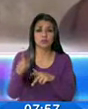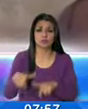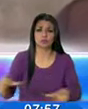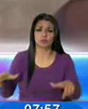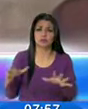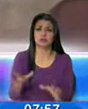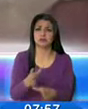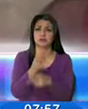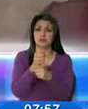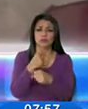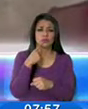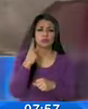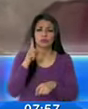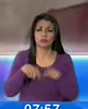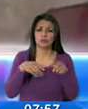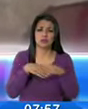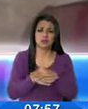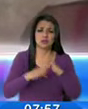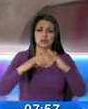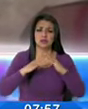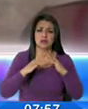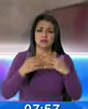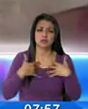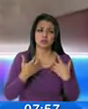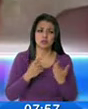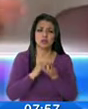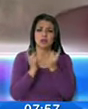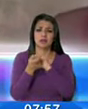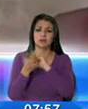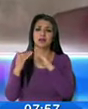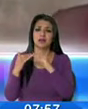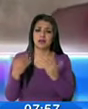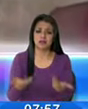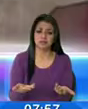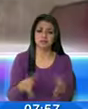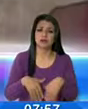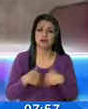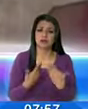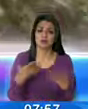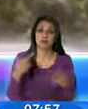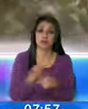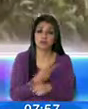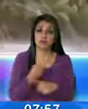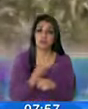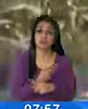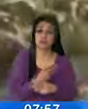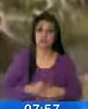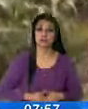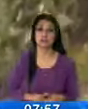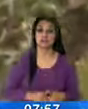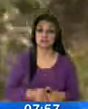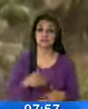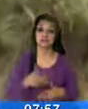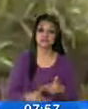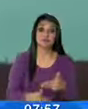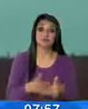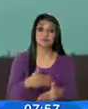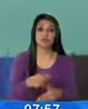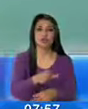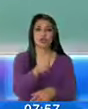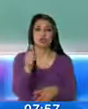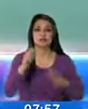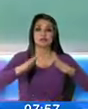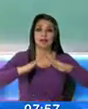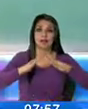ya no podemos quedarnos aquí, ya vamos a tratar de cambiarnos de la casa porque ya estamos corriendo riesgo aquí. Un poco más lejos de allí, otro